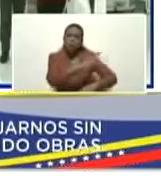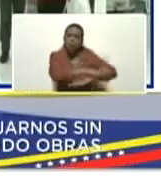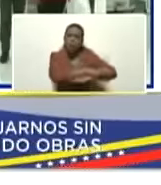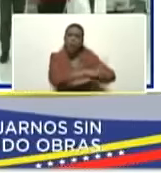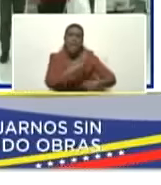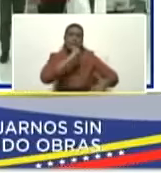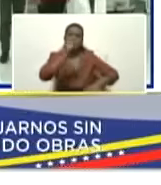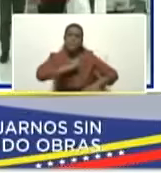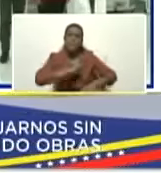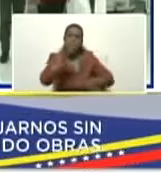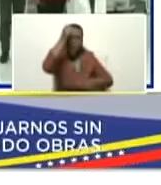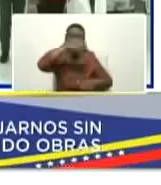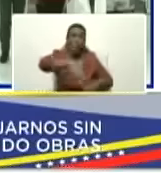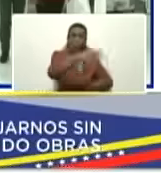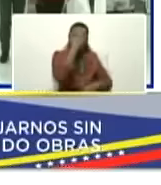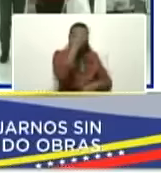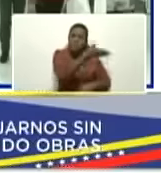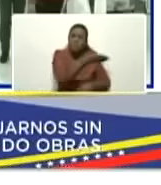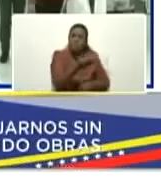Enemigos del pueblo.